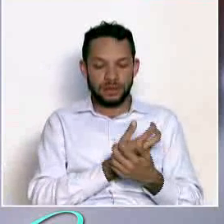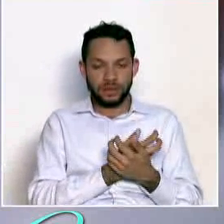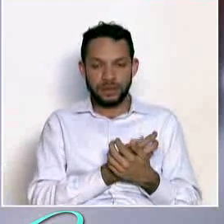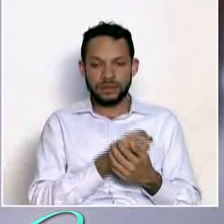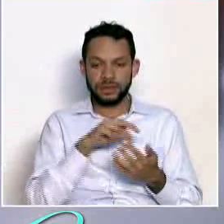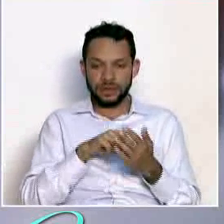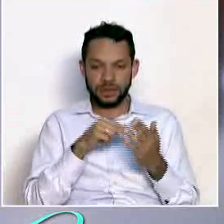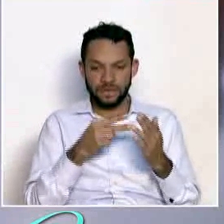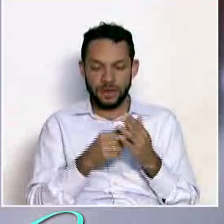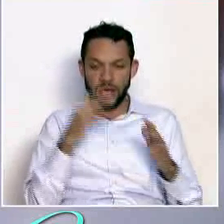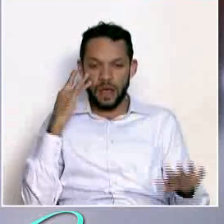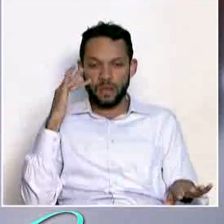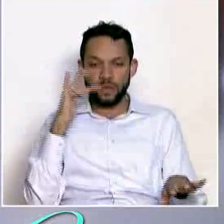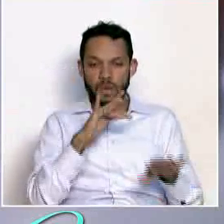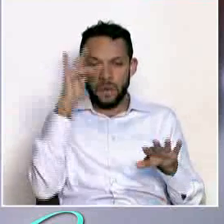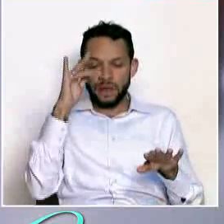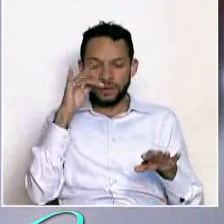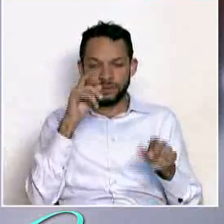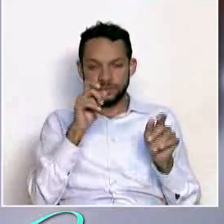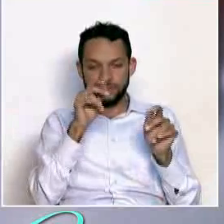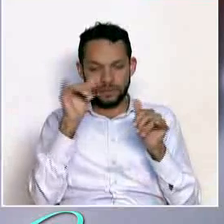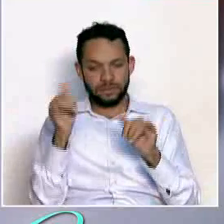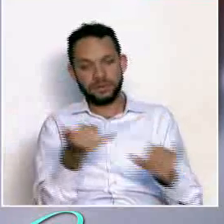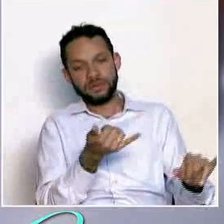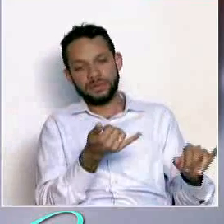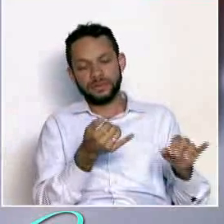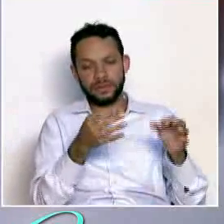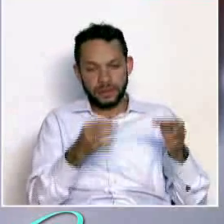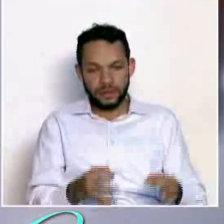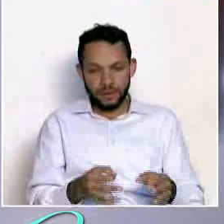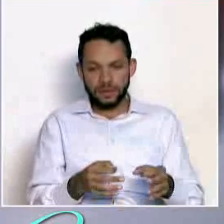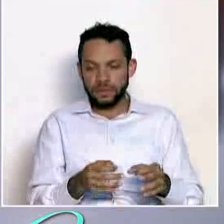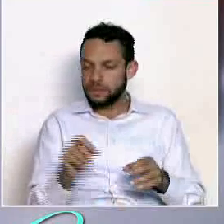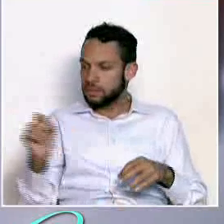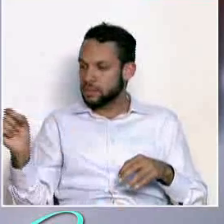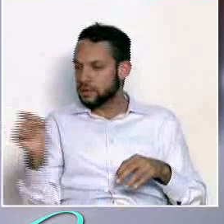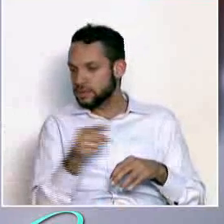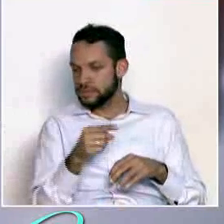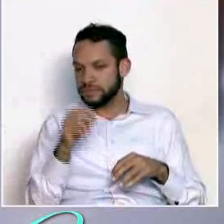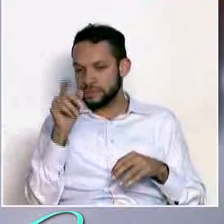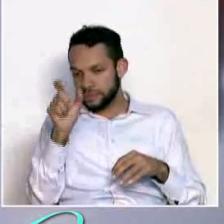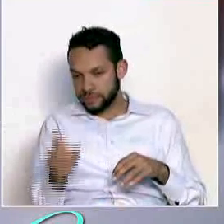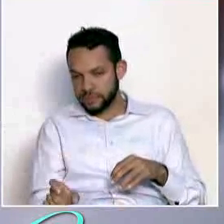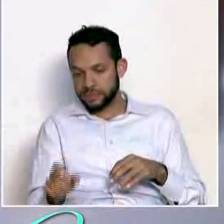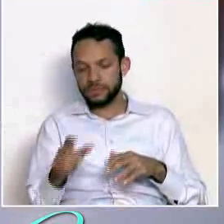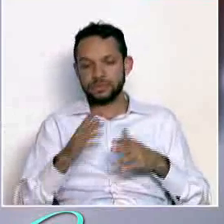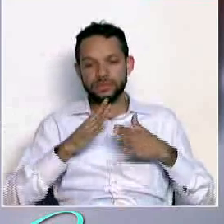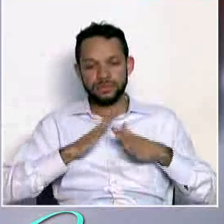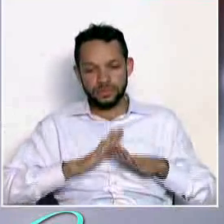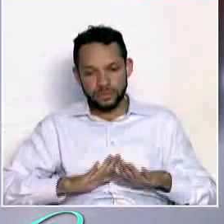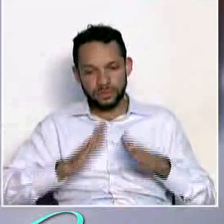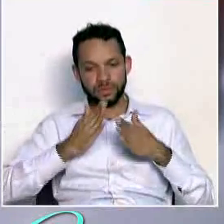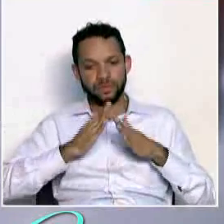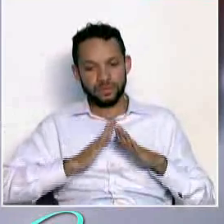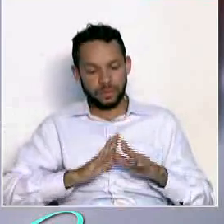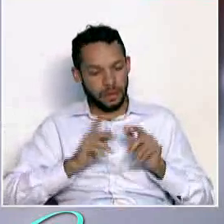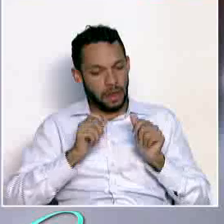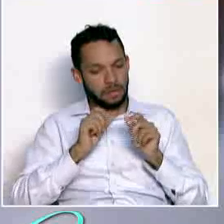alterado de conciencia, que se caracteriza en principio por un estado de relajación muy